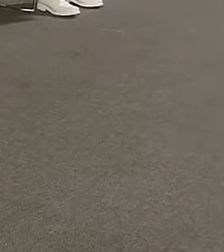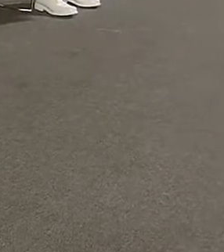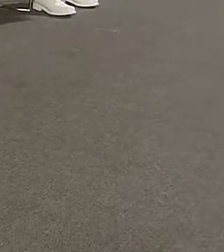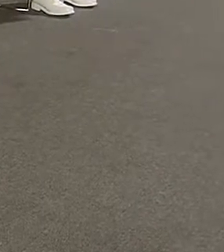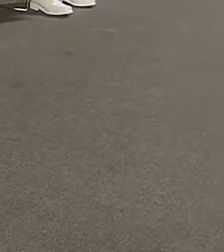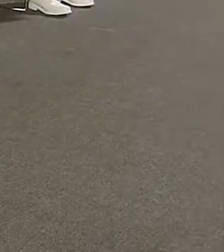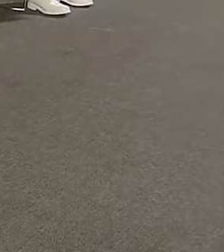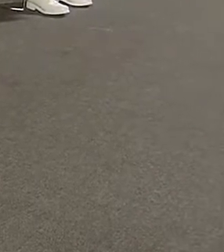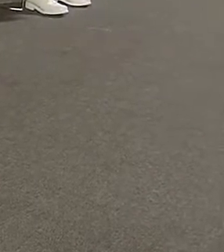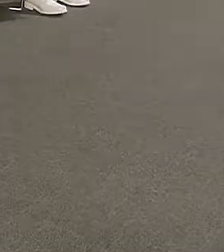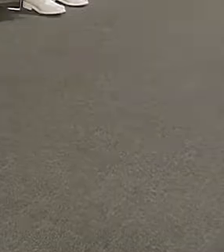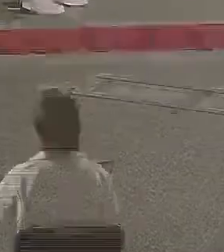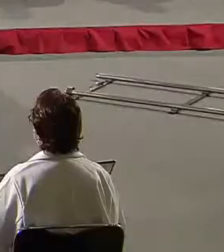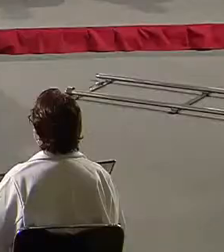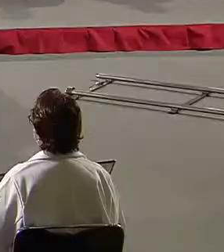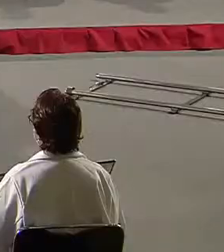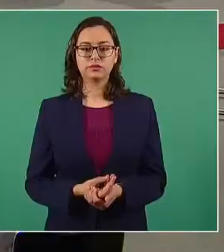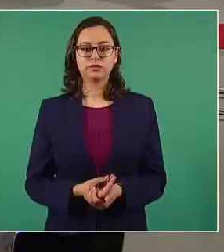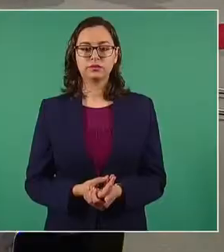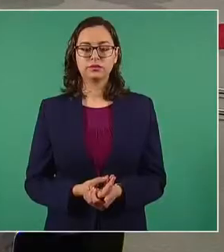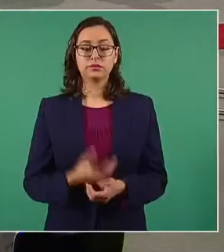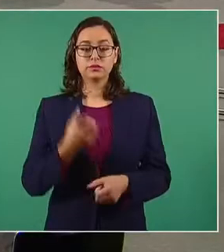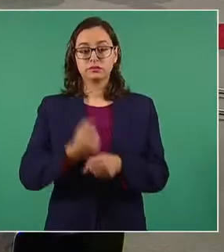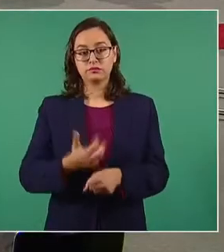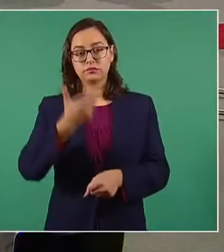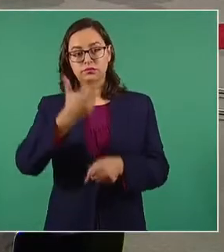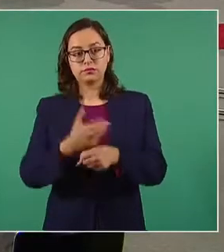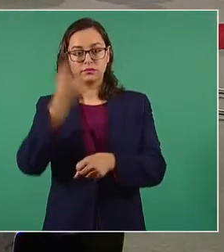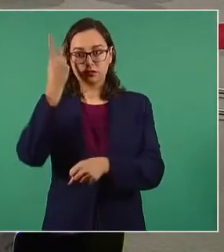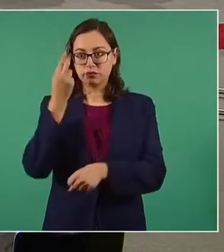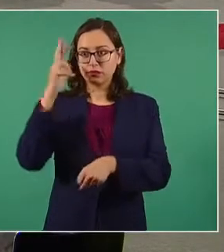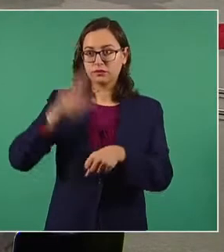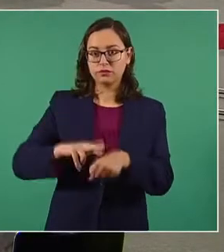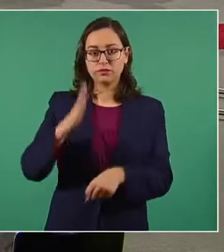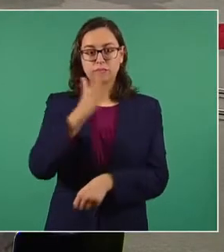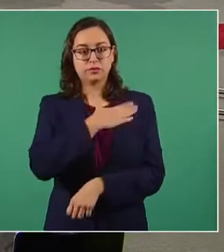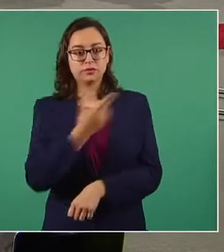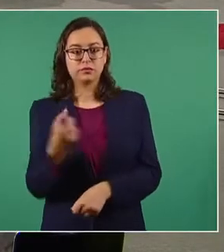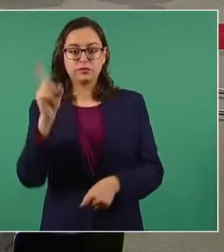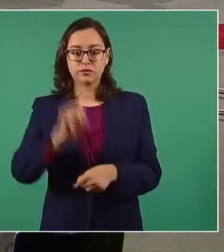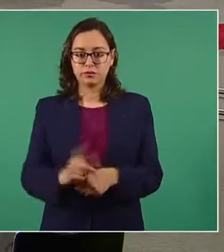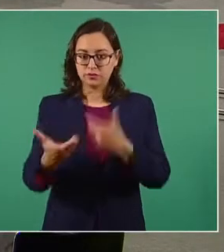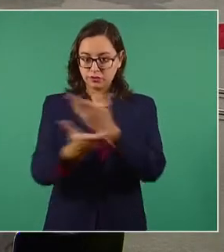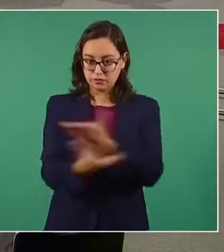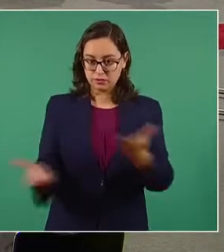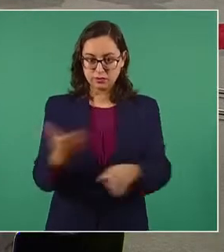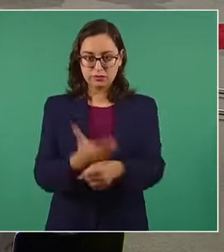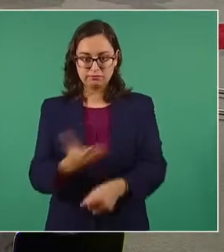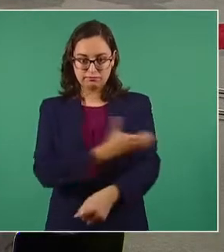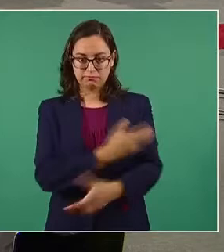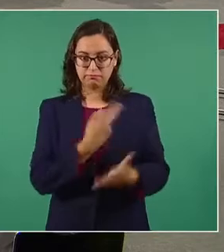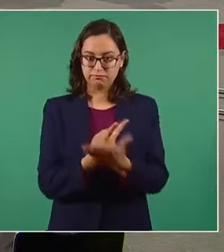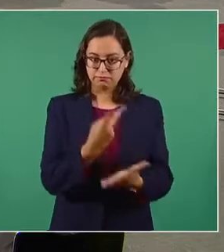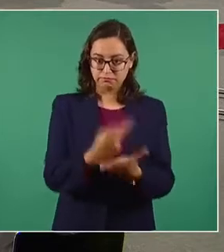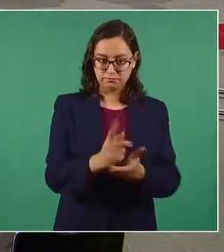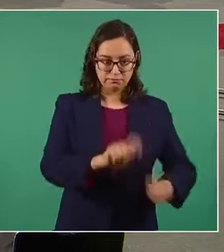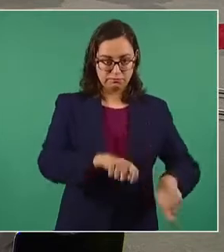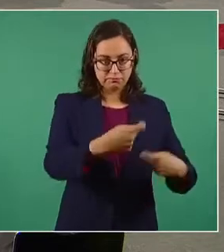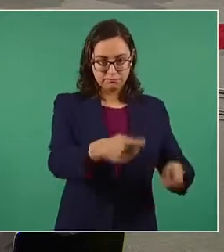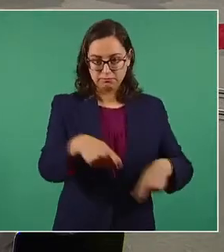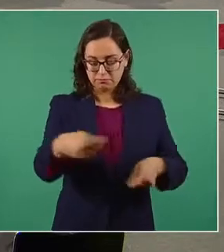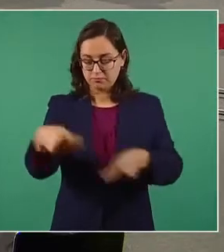Secretarios, director, buenos días. Compañeras y compañeros condecorados, muchas felicidades, muchas